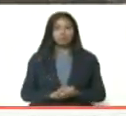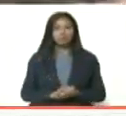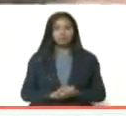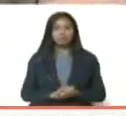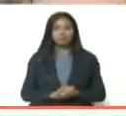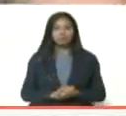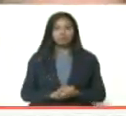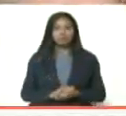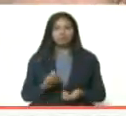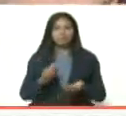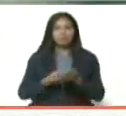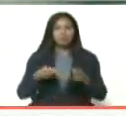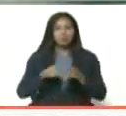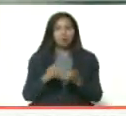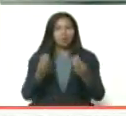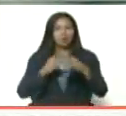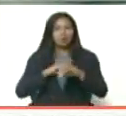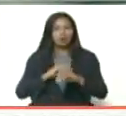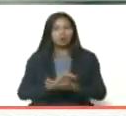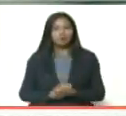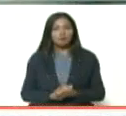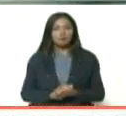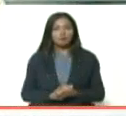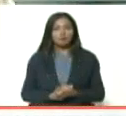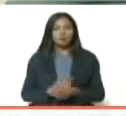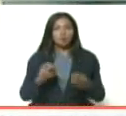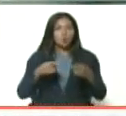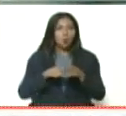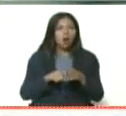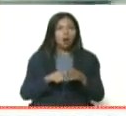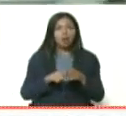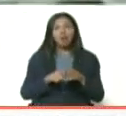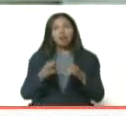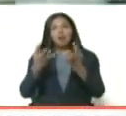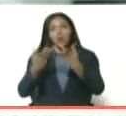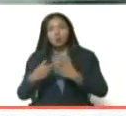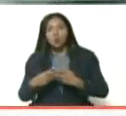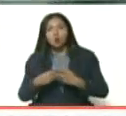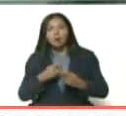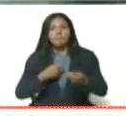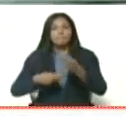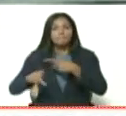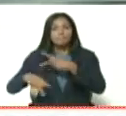Precios acordados con los agroindustriales, con los productores.